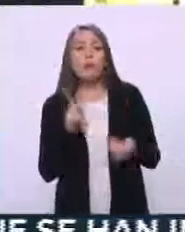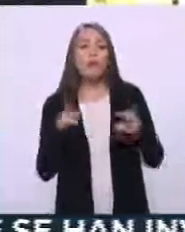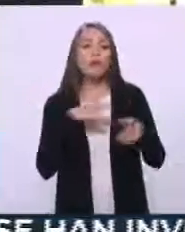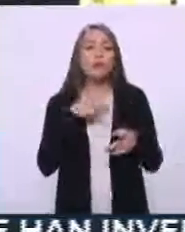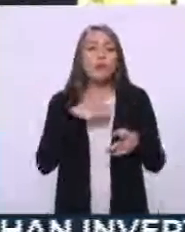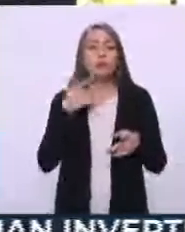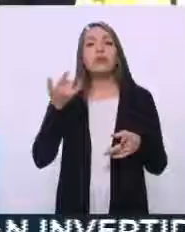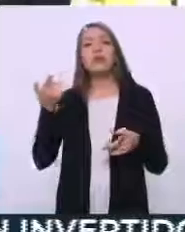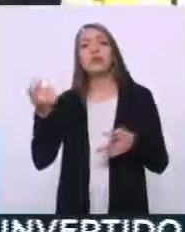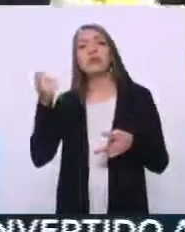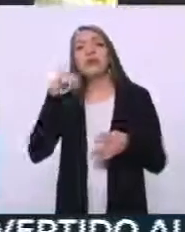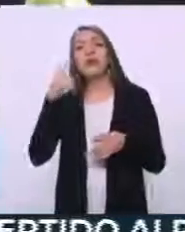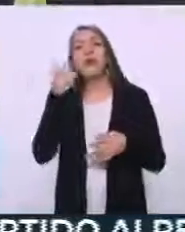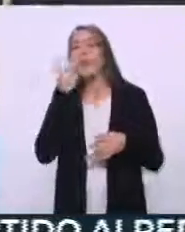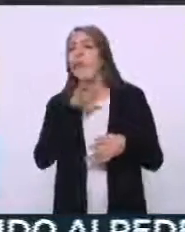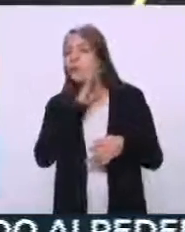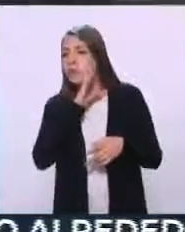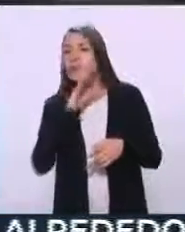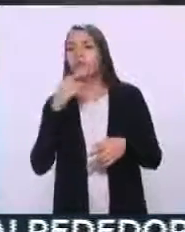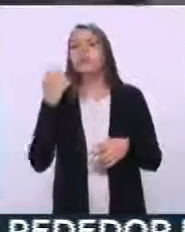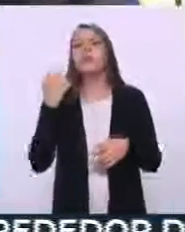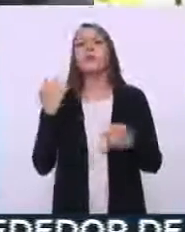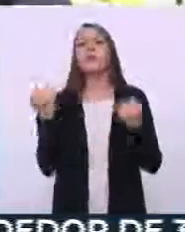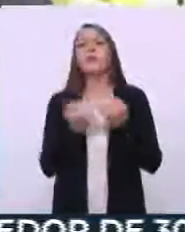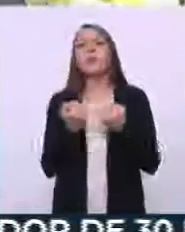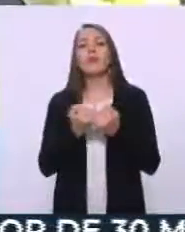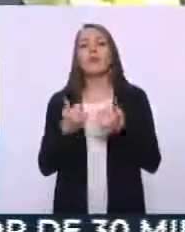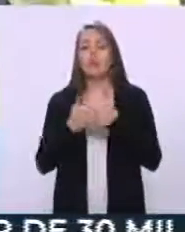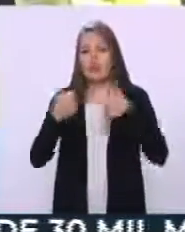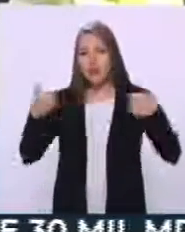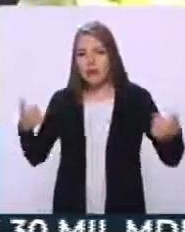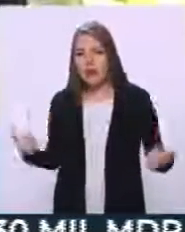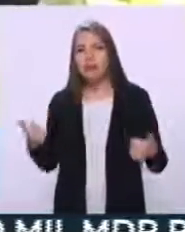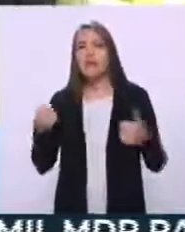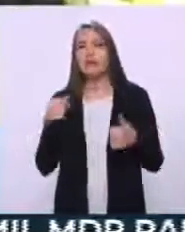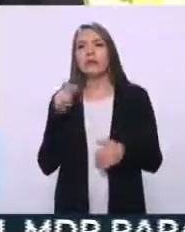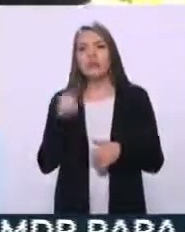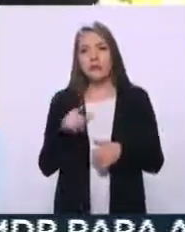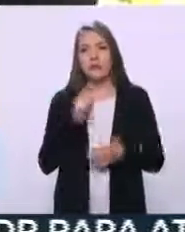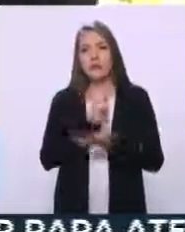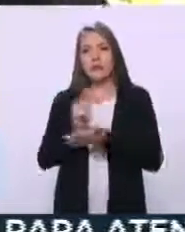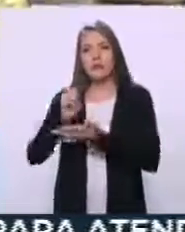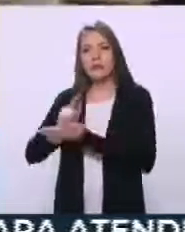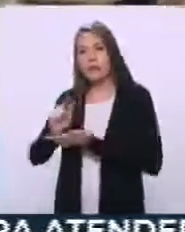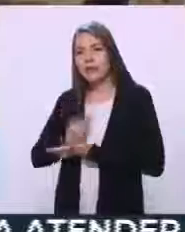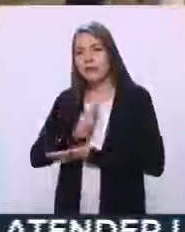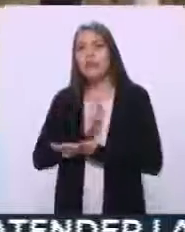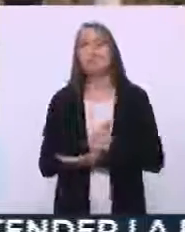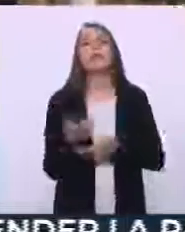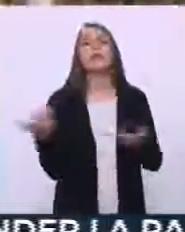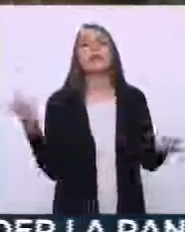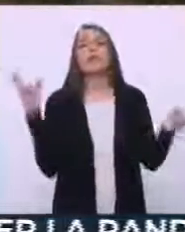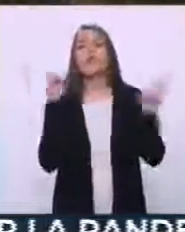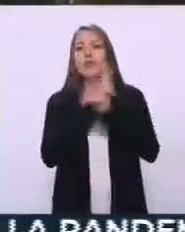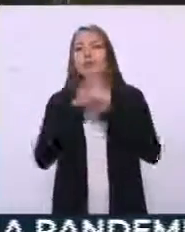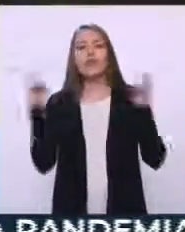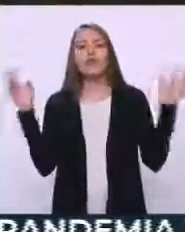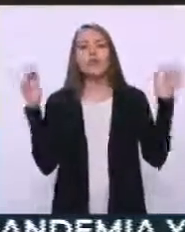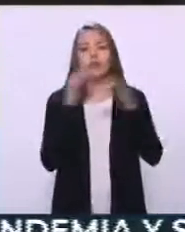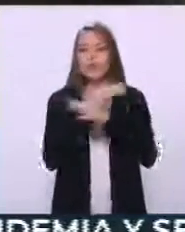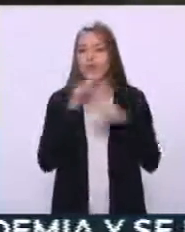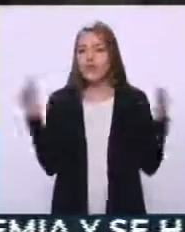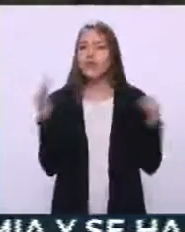sana distancia, la desinfección constante de las superficies, el privilegiar la ventilación natural, y en donde